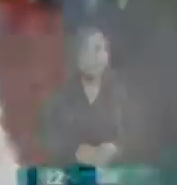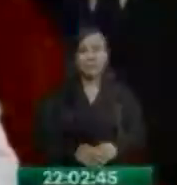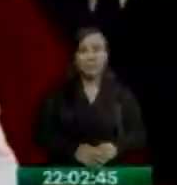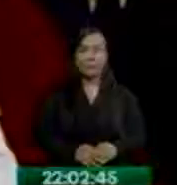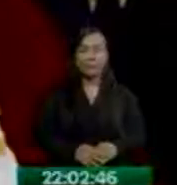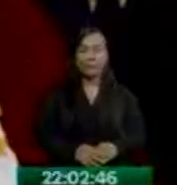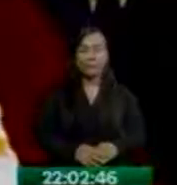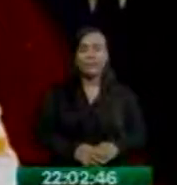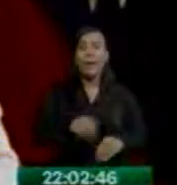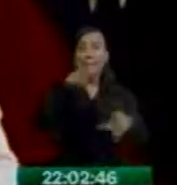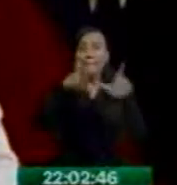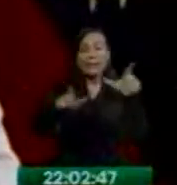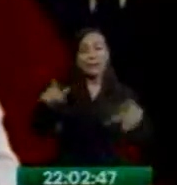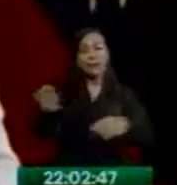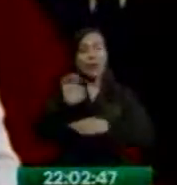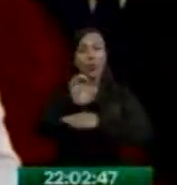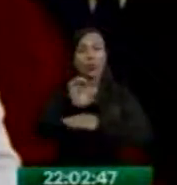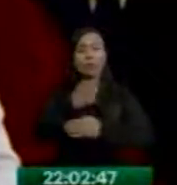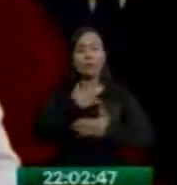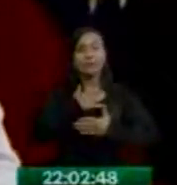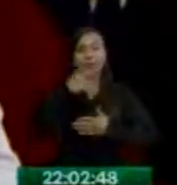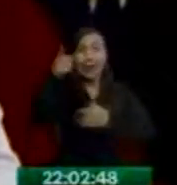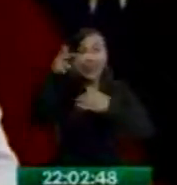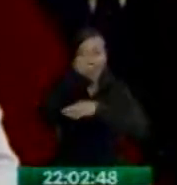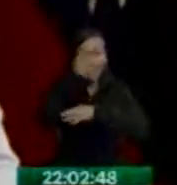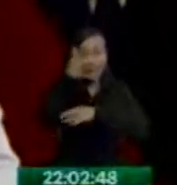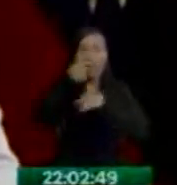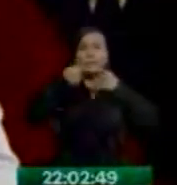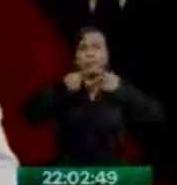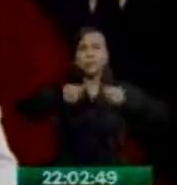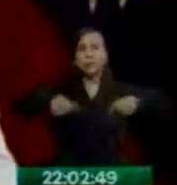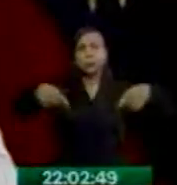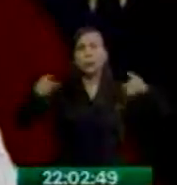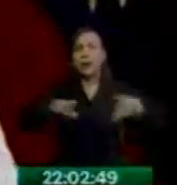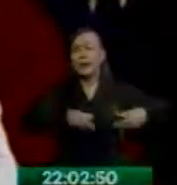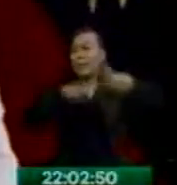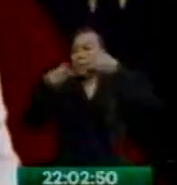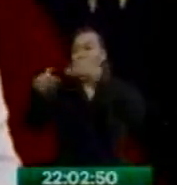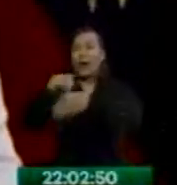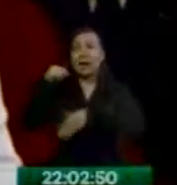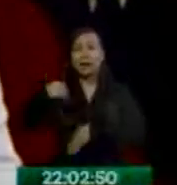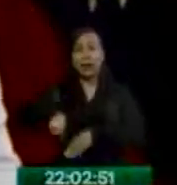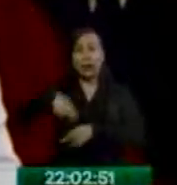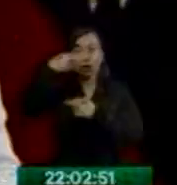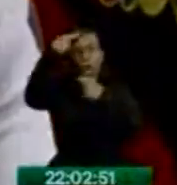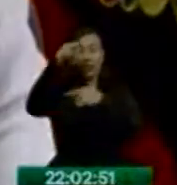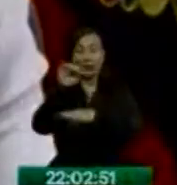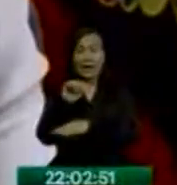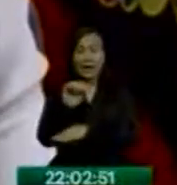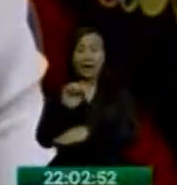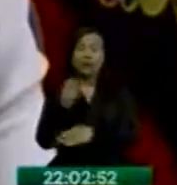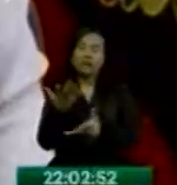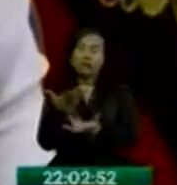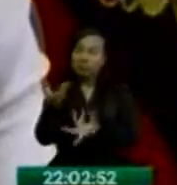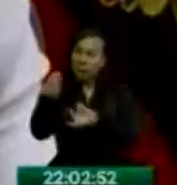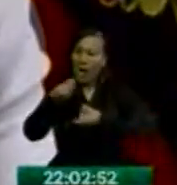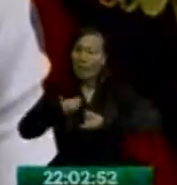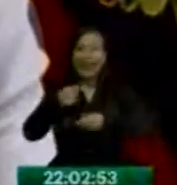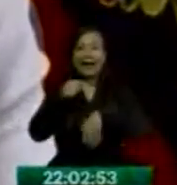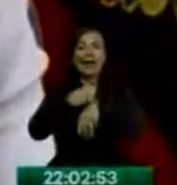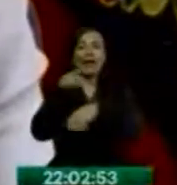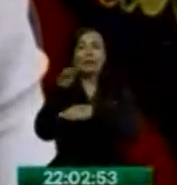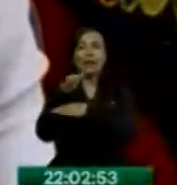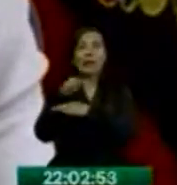Queridos ecuatorianos y ecuatorianas, el video fue remitido hasta la redacción de nuestro noticiero en horas de la tarde. En la parte medular,